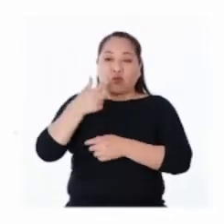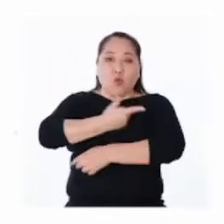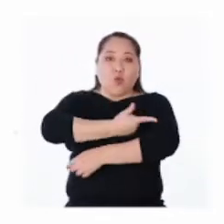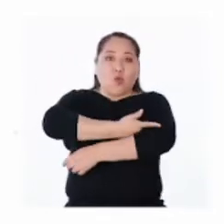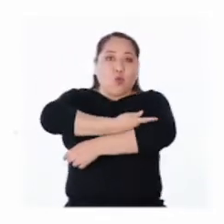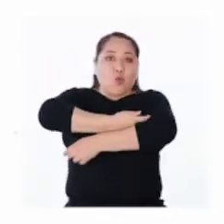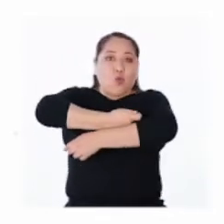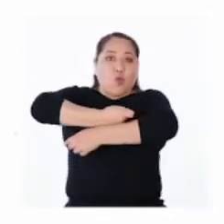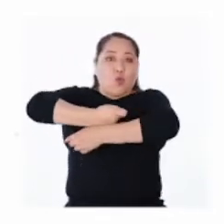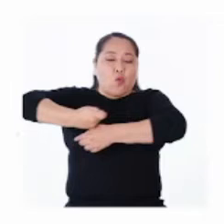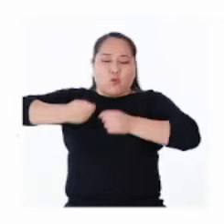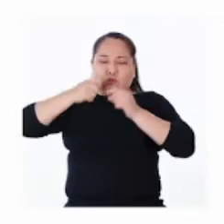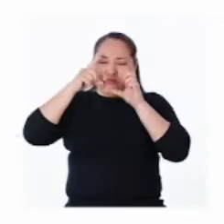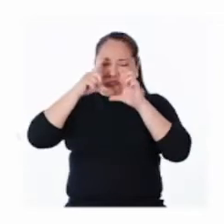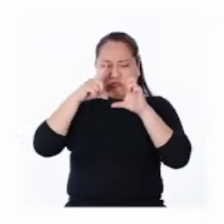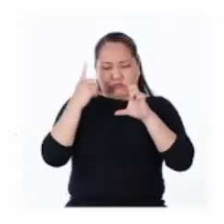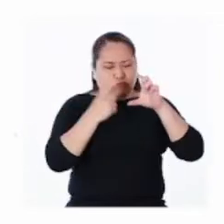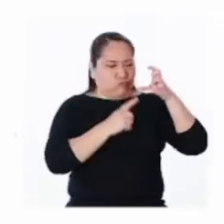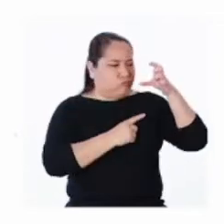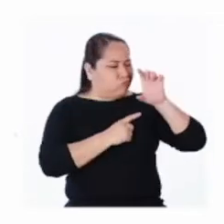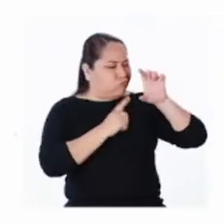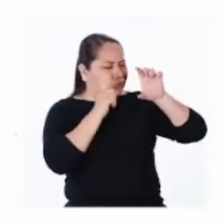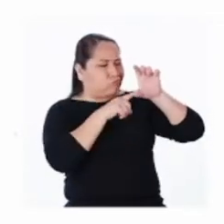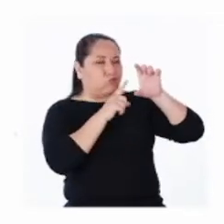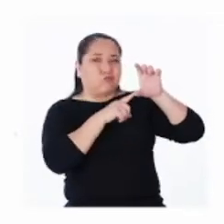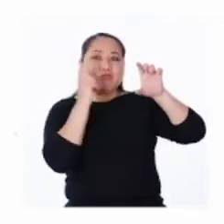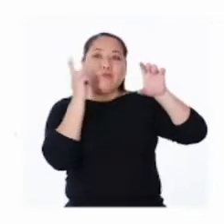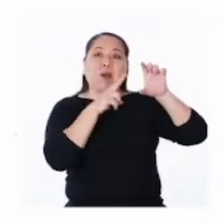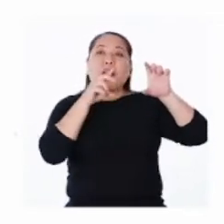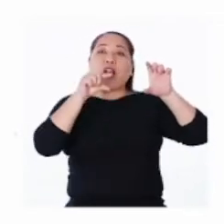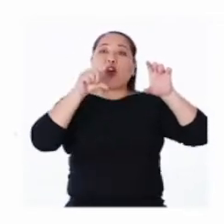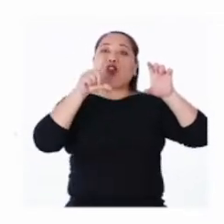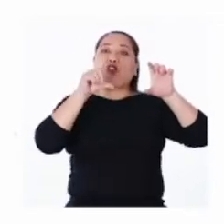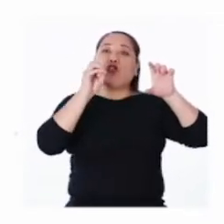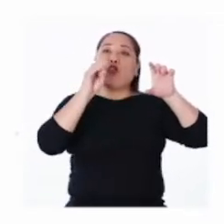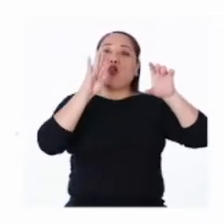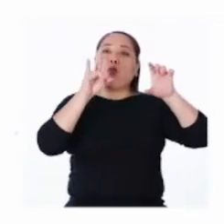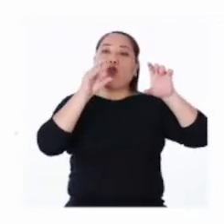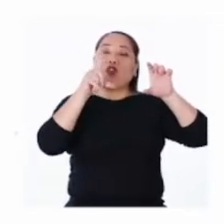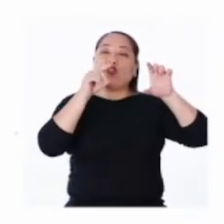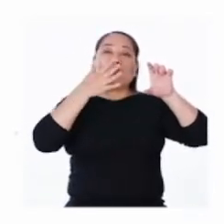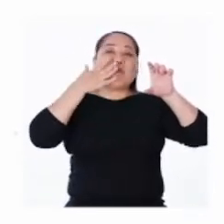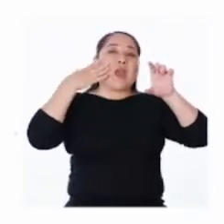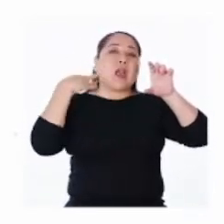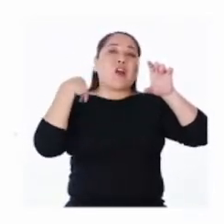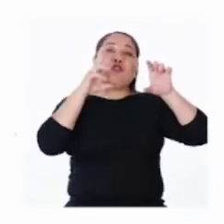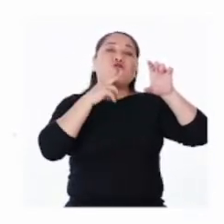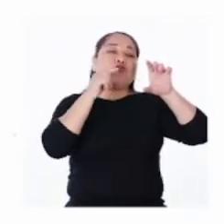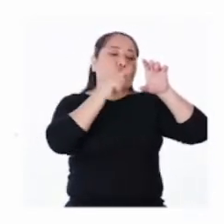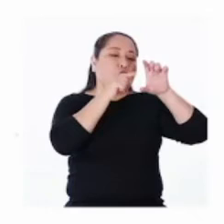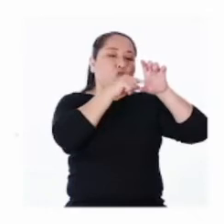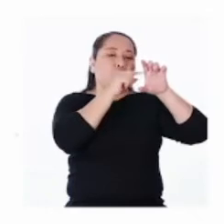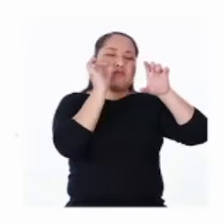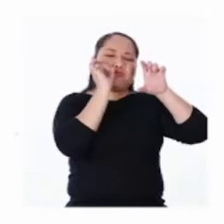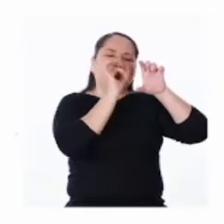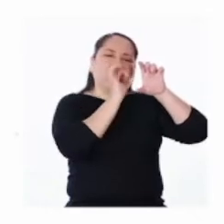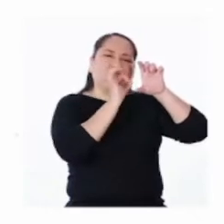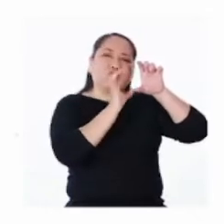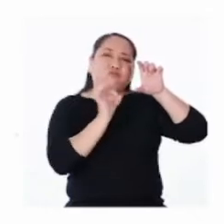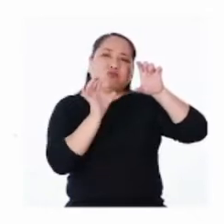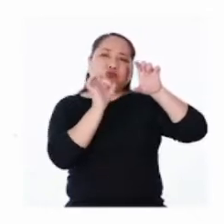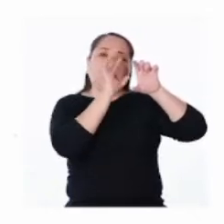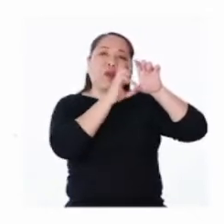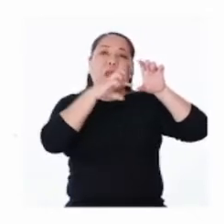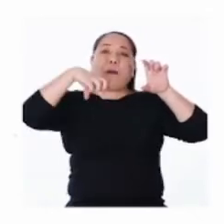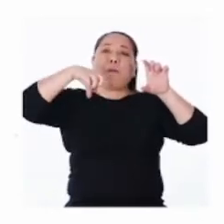toma una muestra de sangre, se observan los elementos celulares, los glóbulos blancos y rojos, así como fragmentos